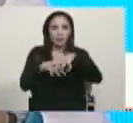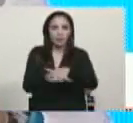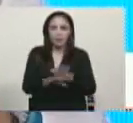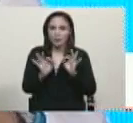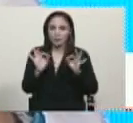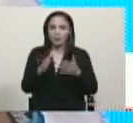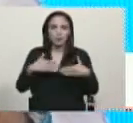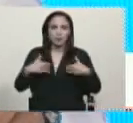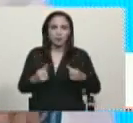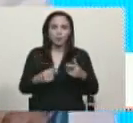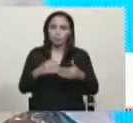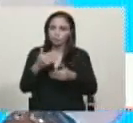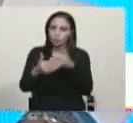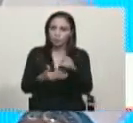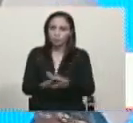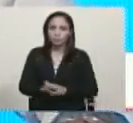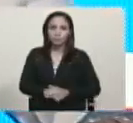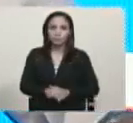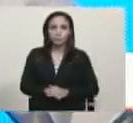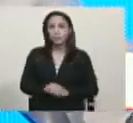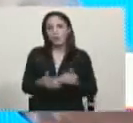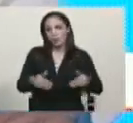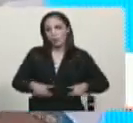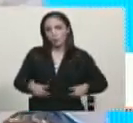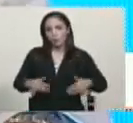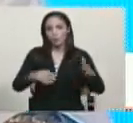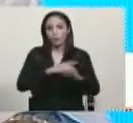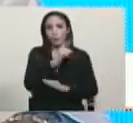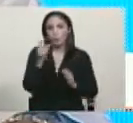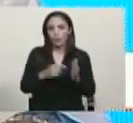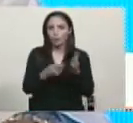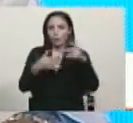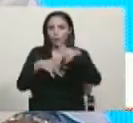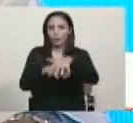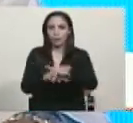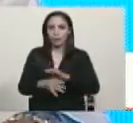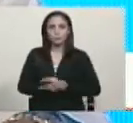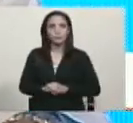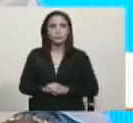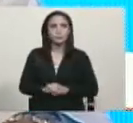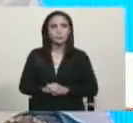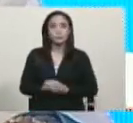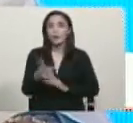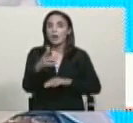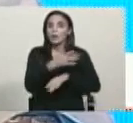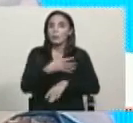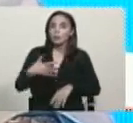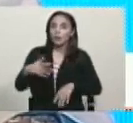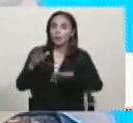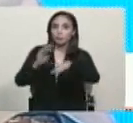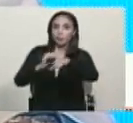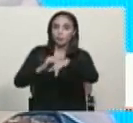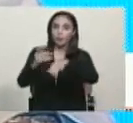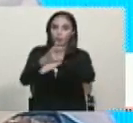permanente, que amerita un esfuerzo integral también. Yo quiero que el gobernador Omar Prieto,